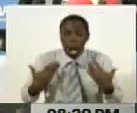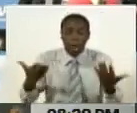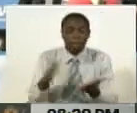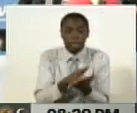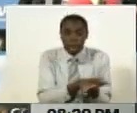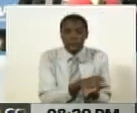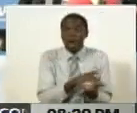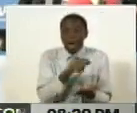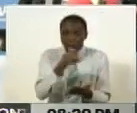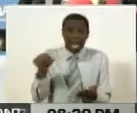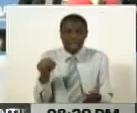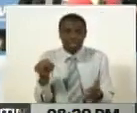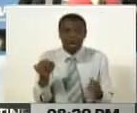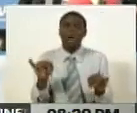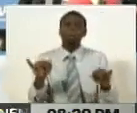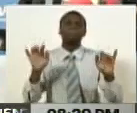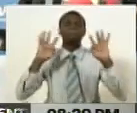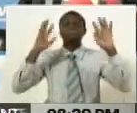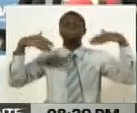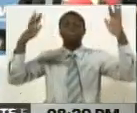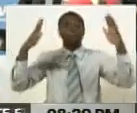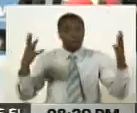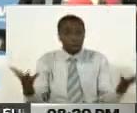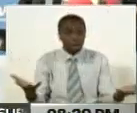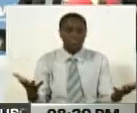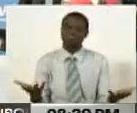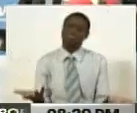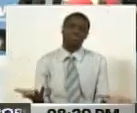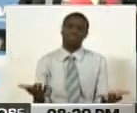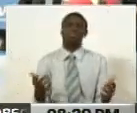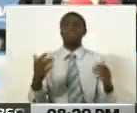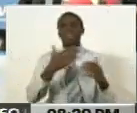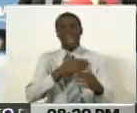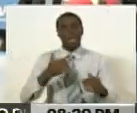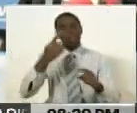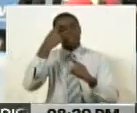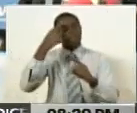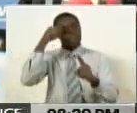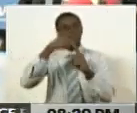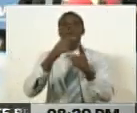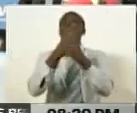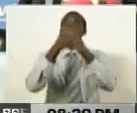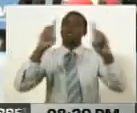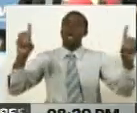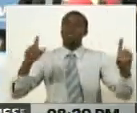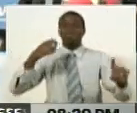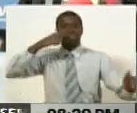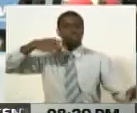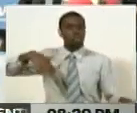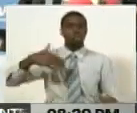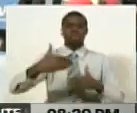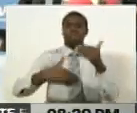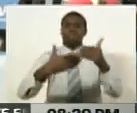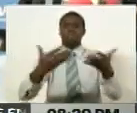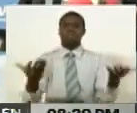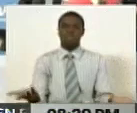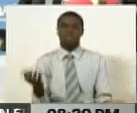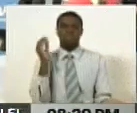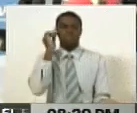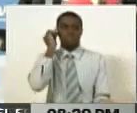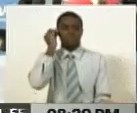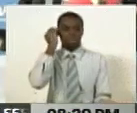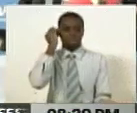por la vía de la ingobernabilidad, sino de la democracia, del debate, de los derechos humanos, del respeto a la